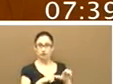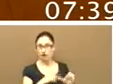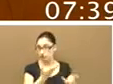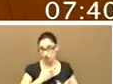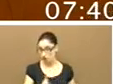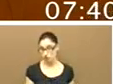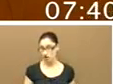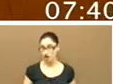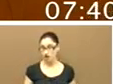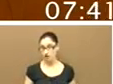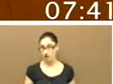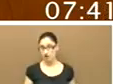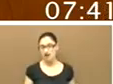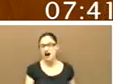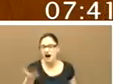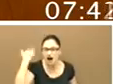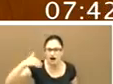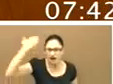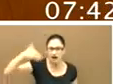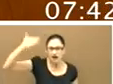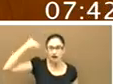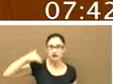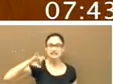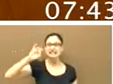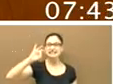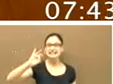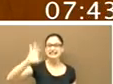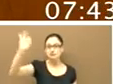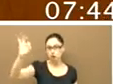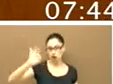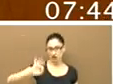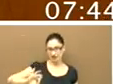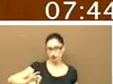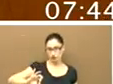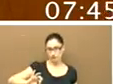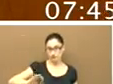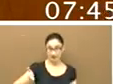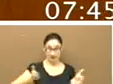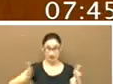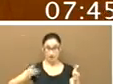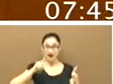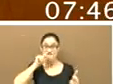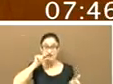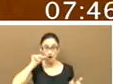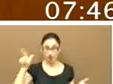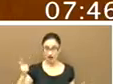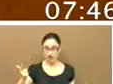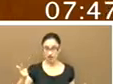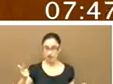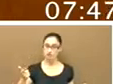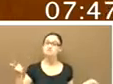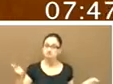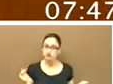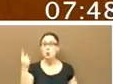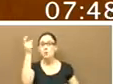situación muy difícil. Aquello que empezó cediéndose el 15% en tiempos de don Felipe González, que algún presidente extremeño